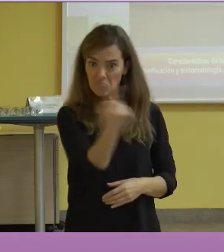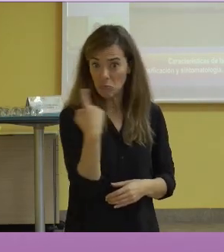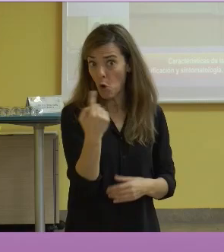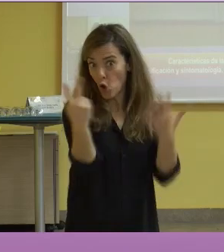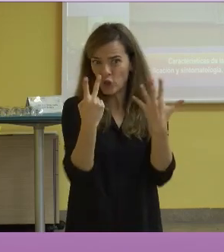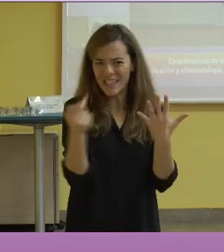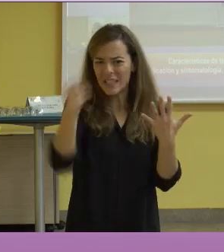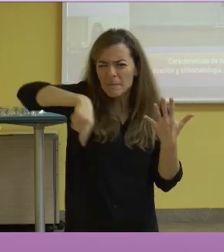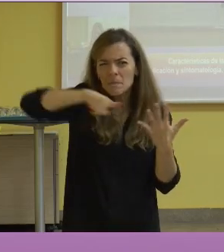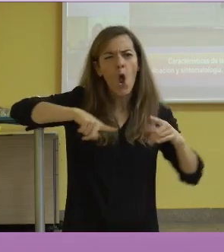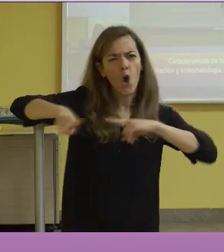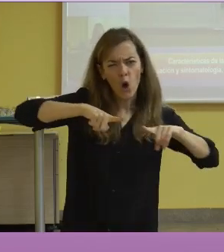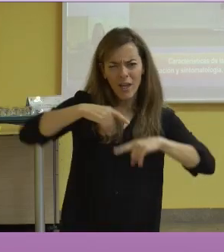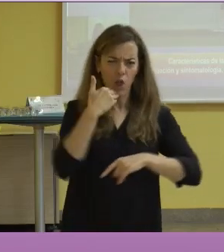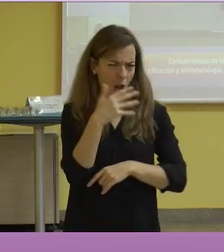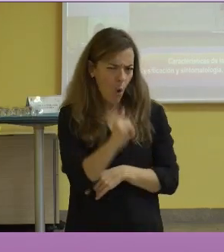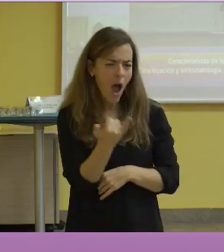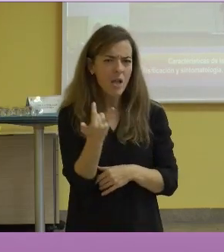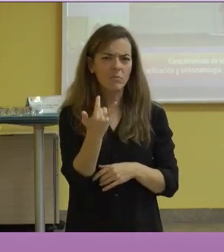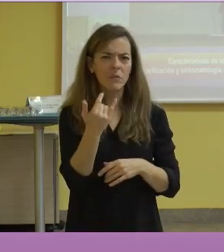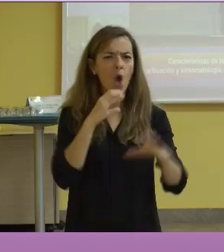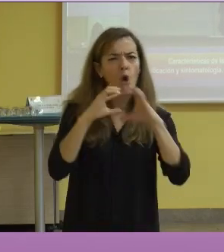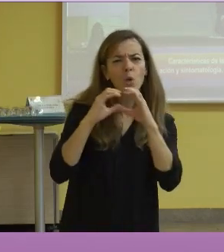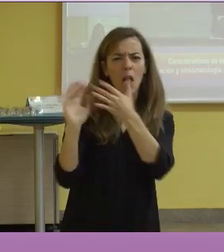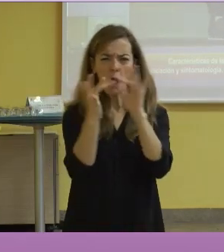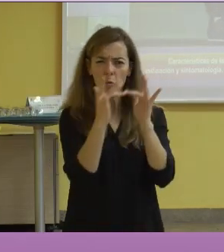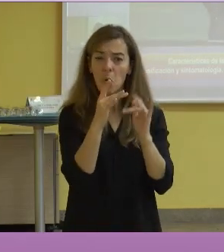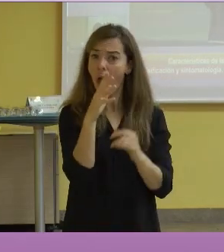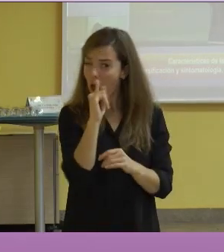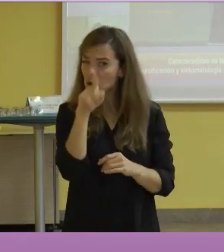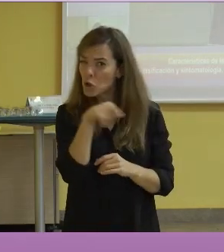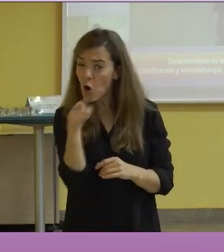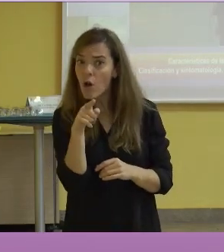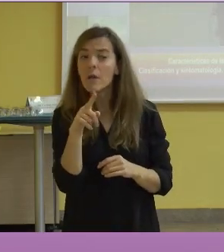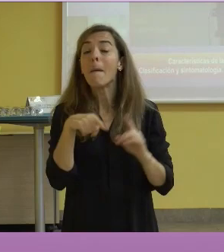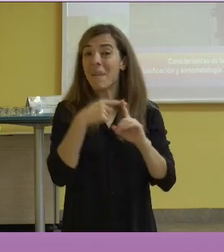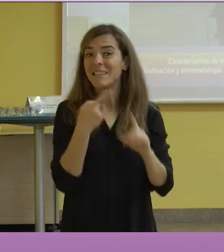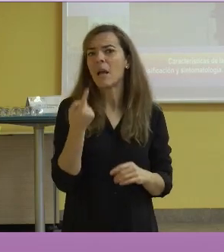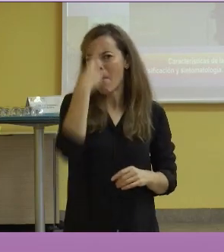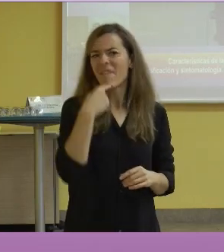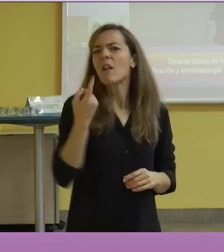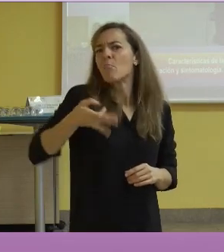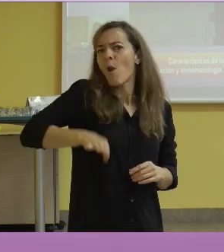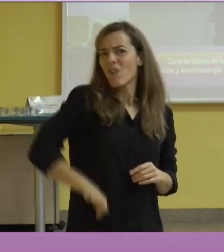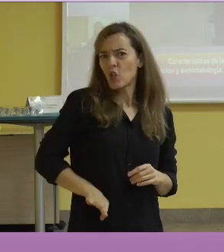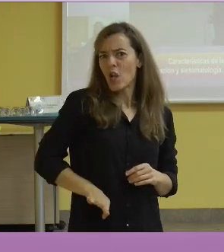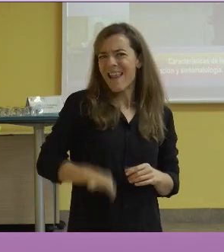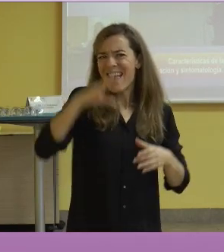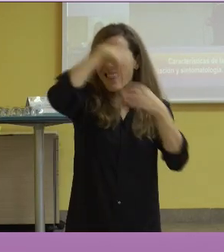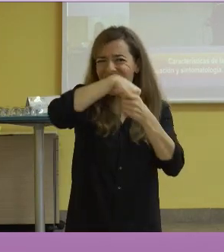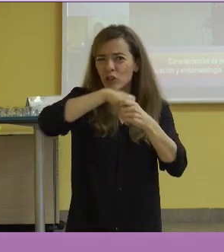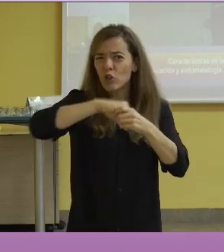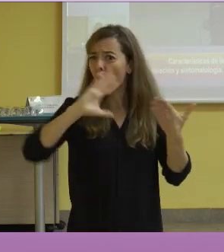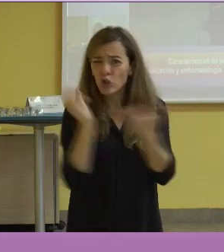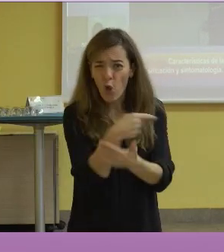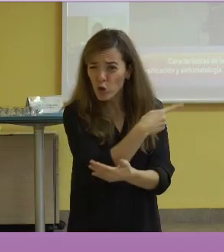coordinación, ¿cómo funciona? ¿Cómo funciona la comunicación entre los diferentes CESUR y si el perfil profesional es igual o varía según